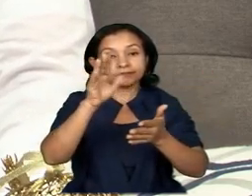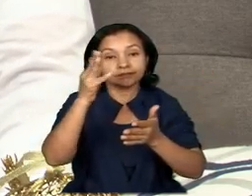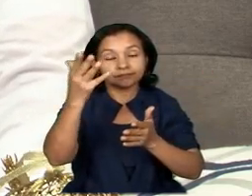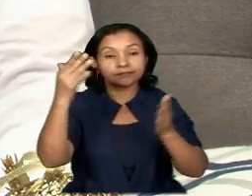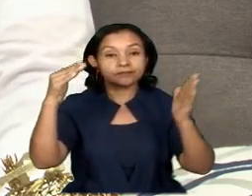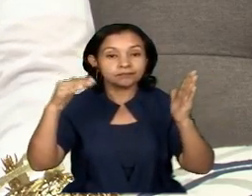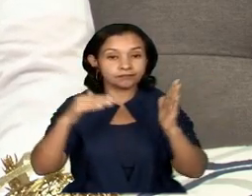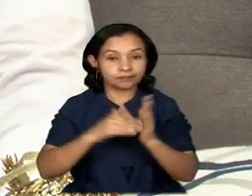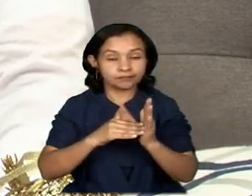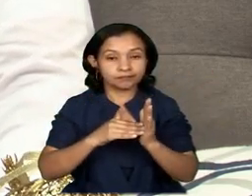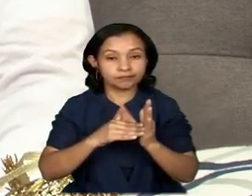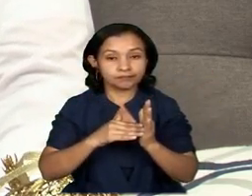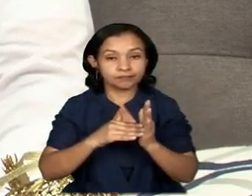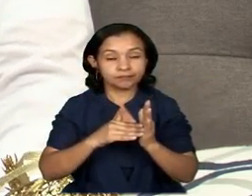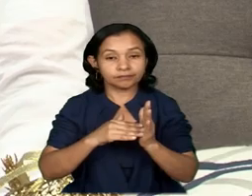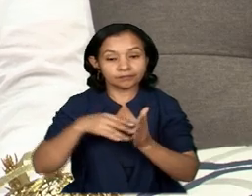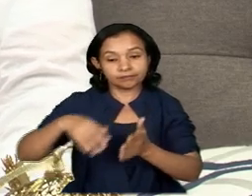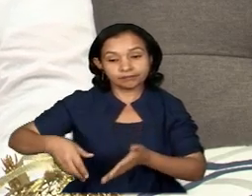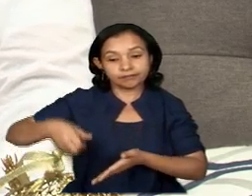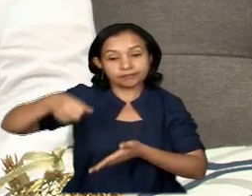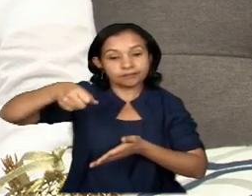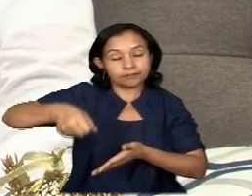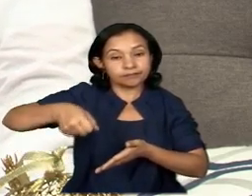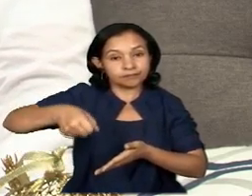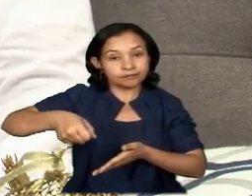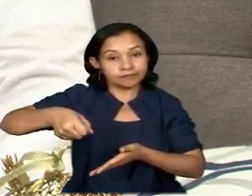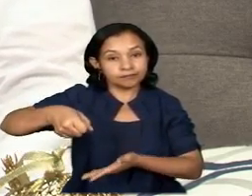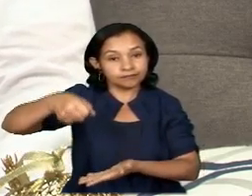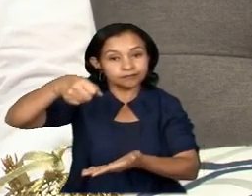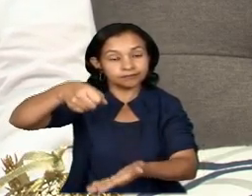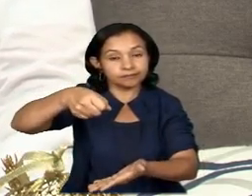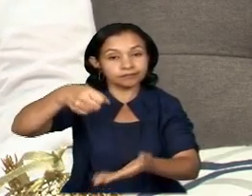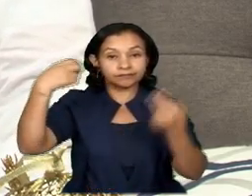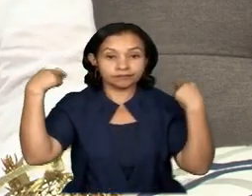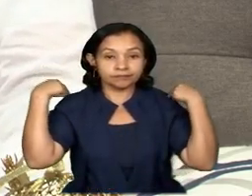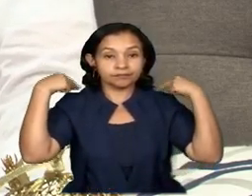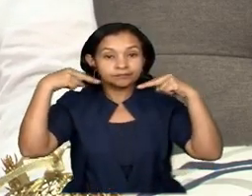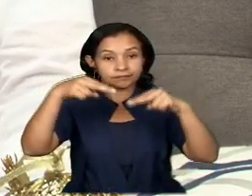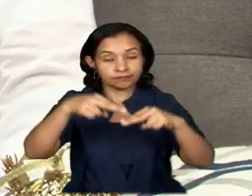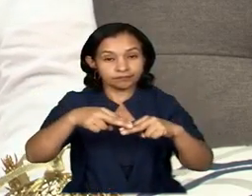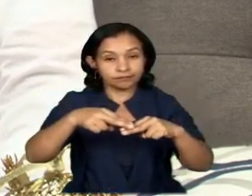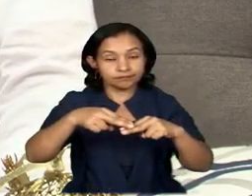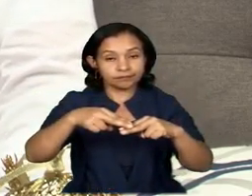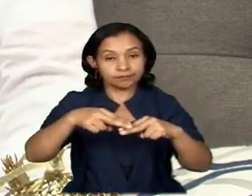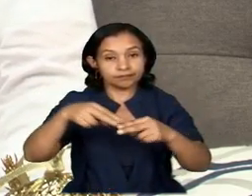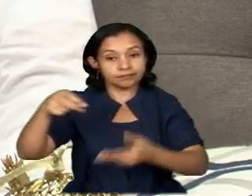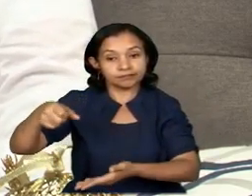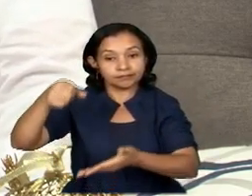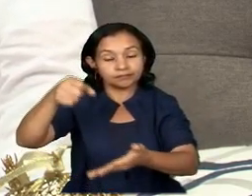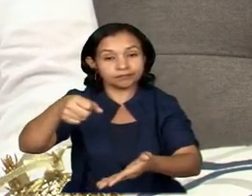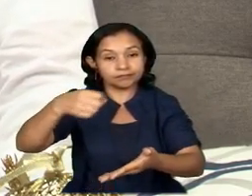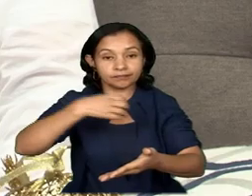59.000 maletines para los docentes, para su